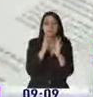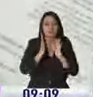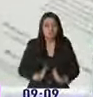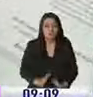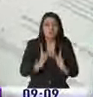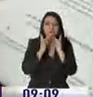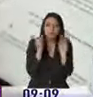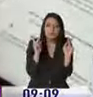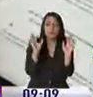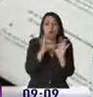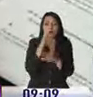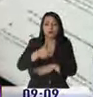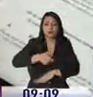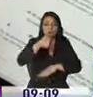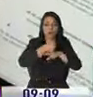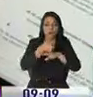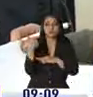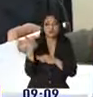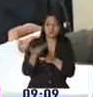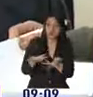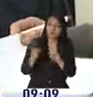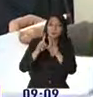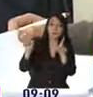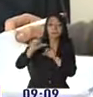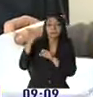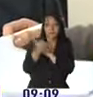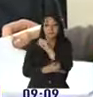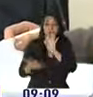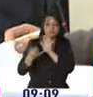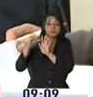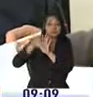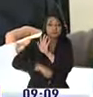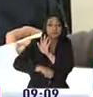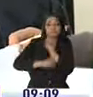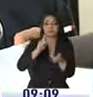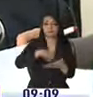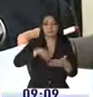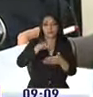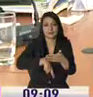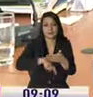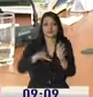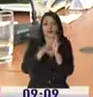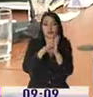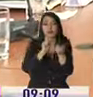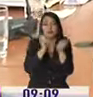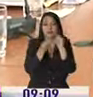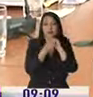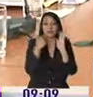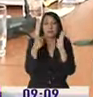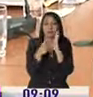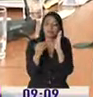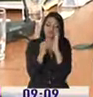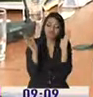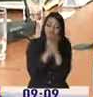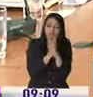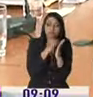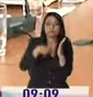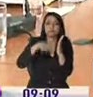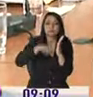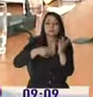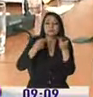dignatarios posean bienes en paraísos fiscales. El informe contiene varios cambios. Por ejemplo, se incluye en esta prohibición a